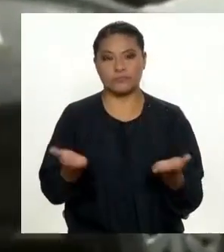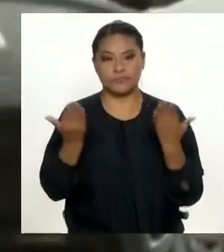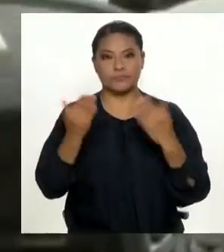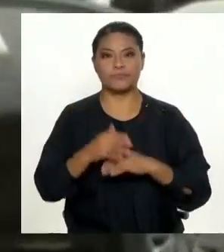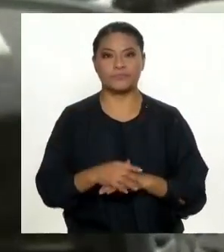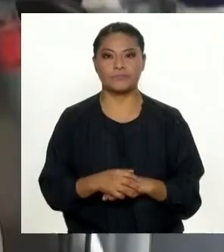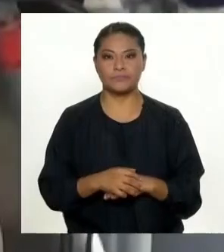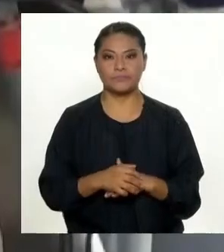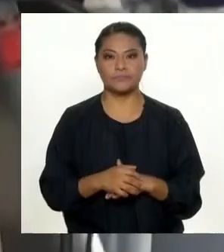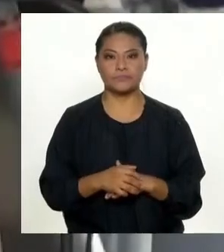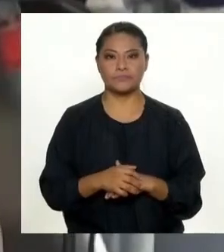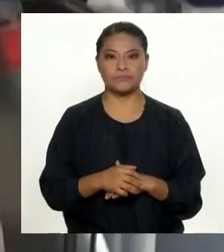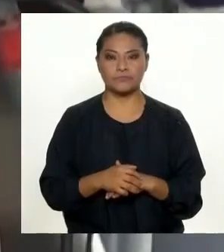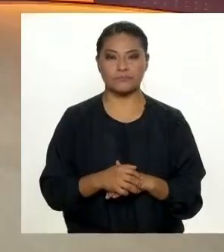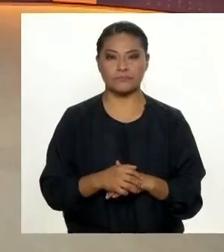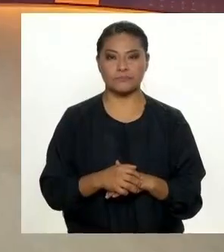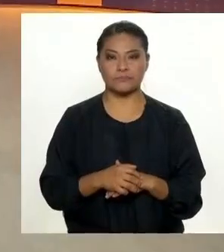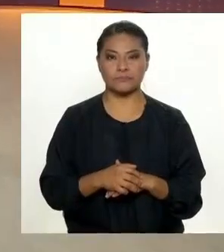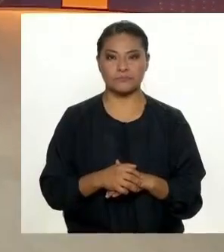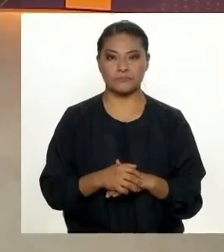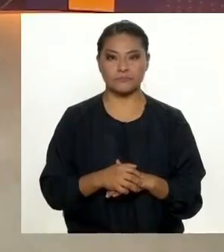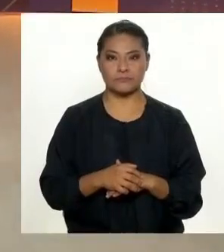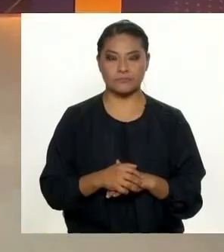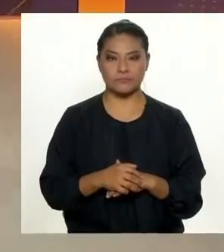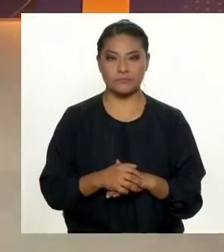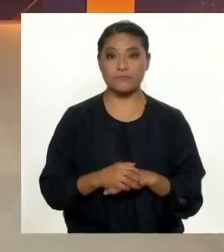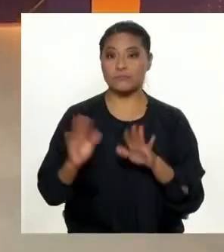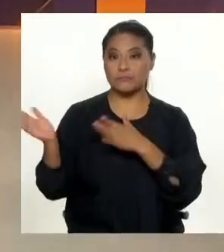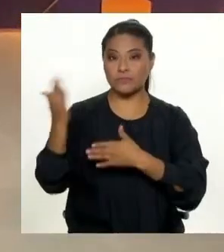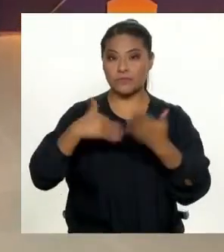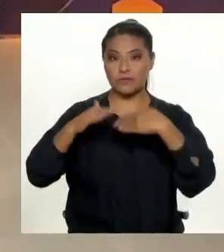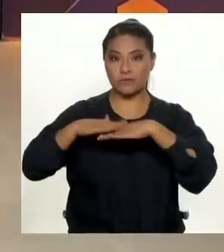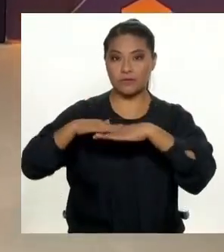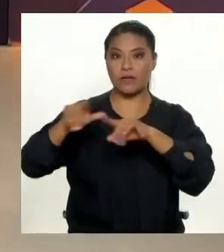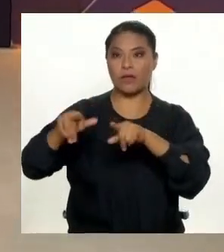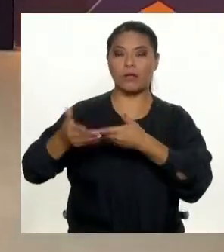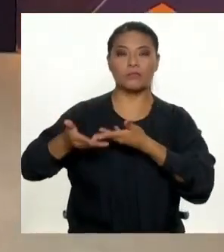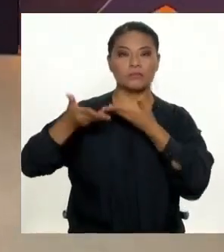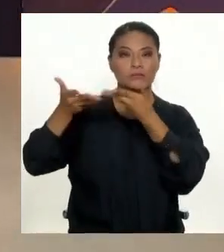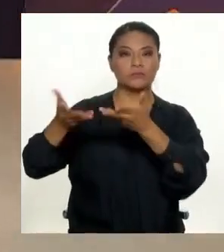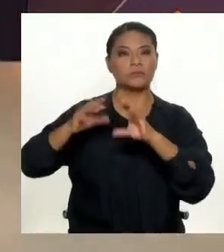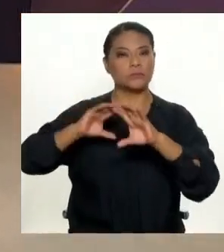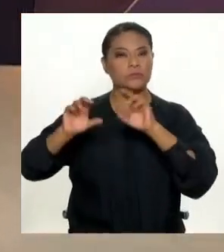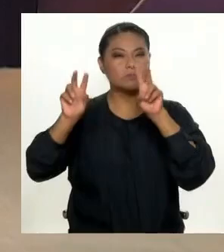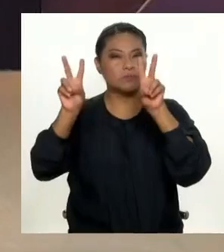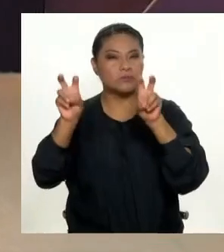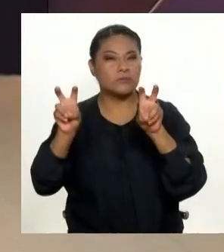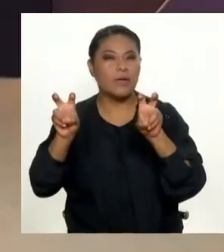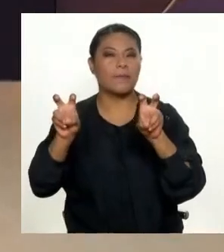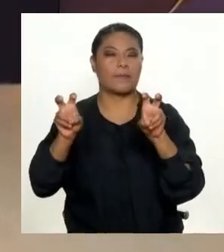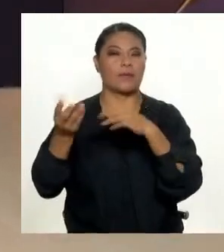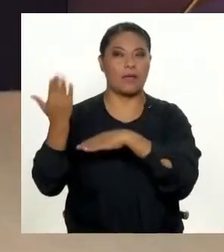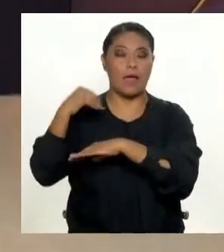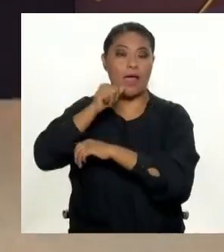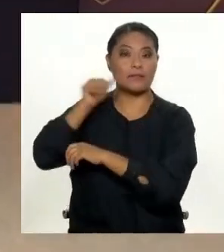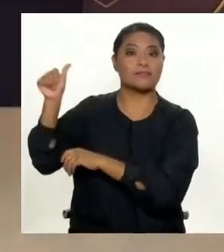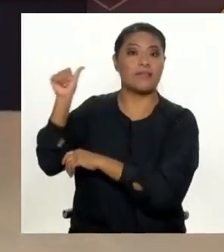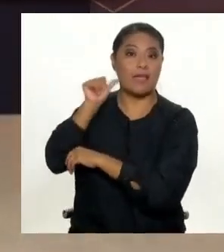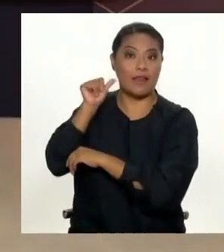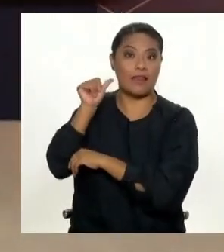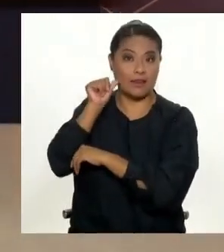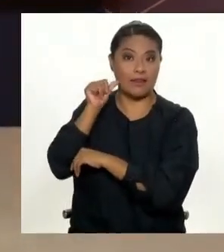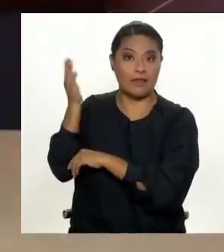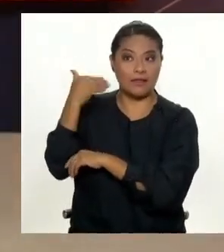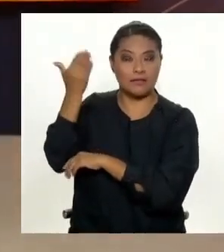recuperada. Muy bien. Visto esto, nos toca hablar de un tema que venimos siguiendo desde ayer y es el de esta